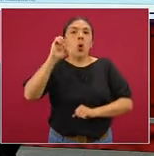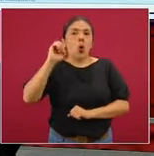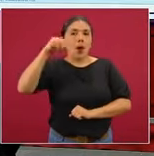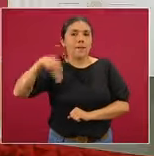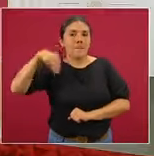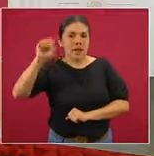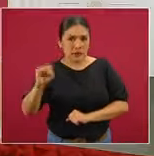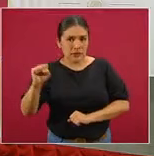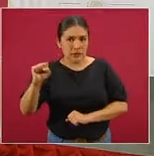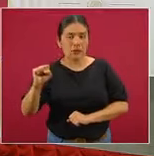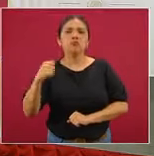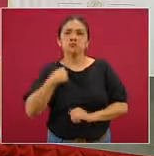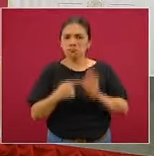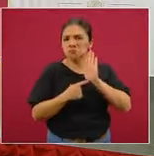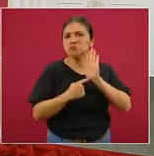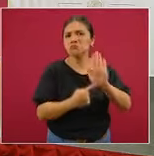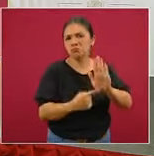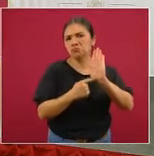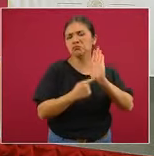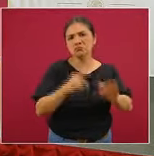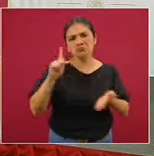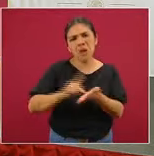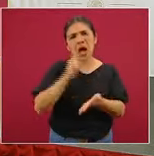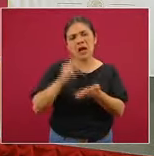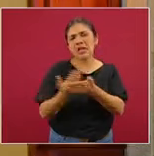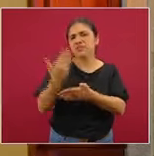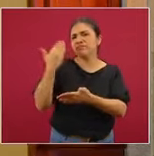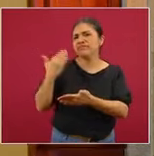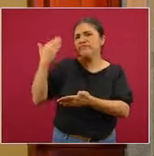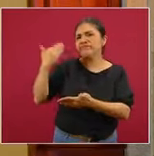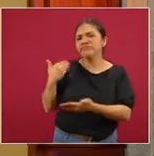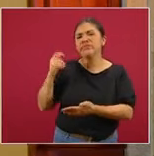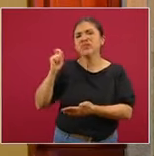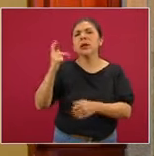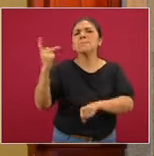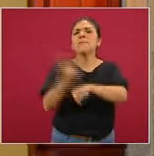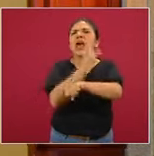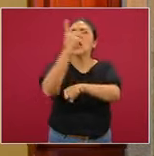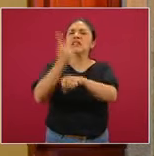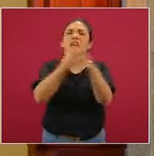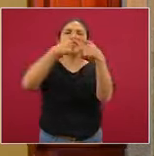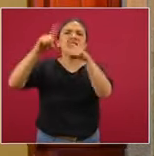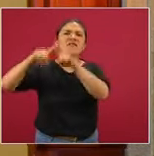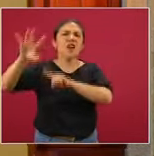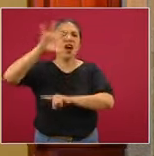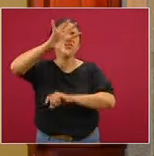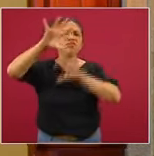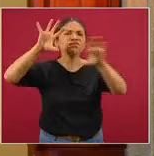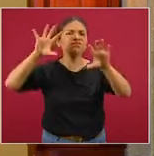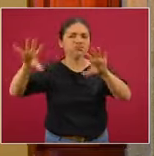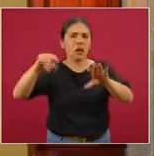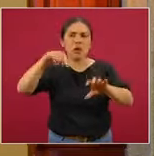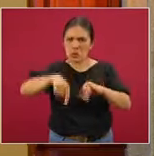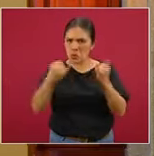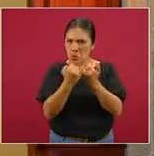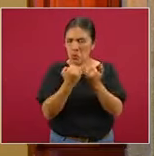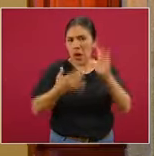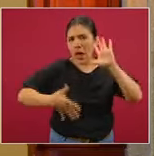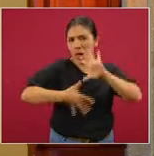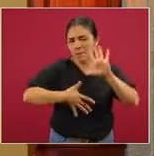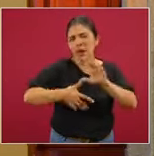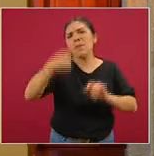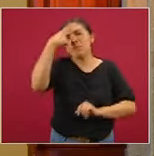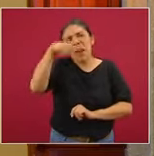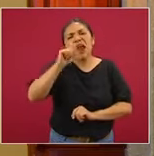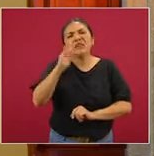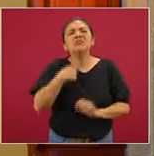Salud. Hemos estado presentando en conferencias previas lo que ha pasado en otros continentes, incluido, lógicamente, el nuestro. La intención o el